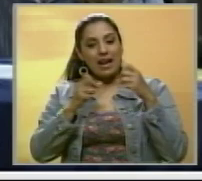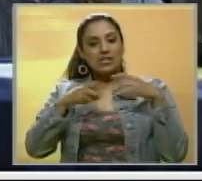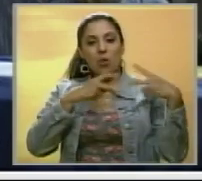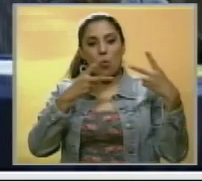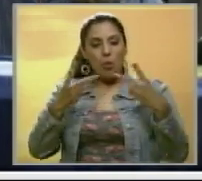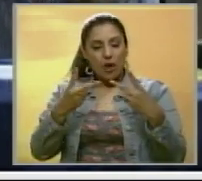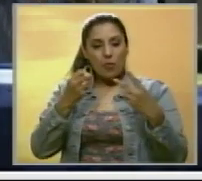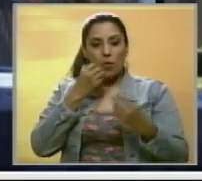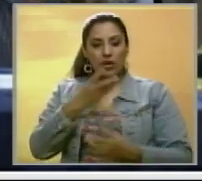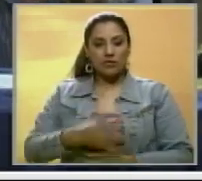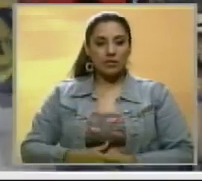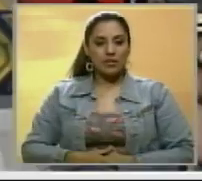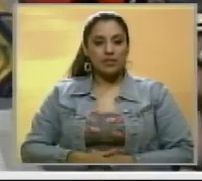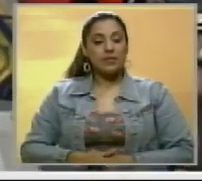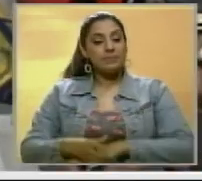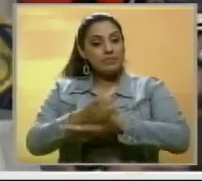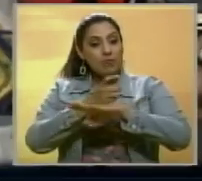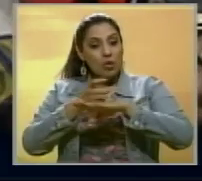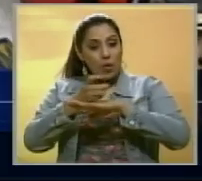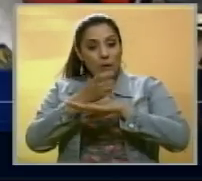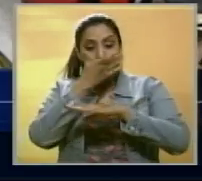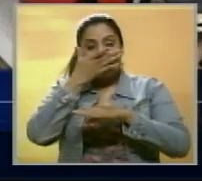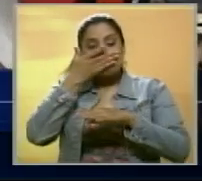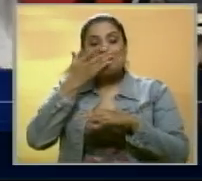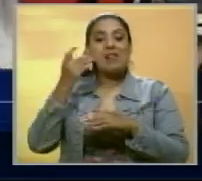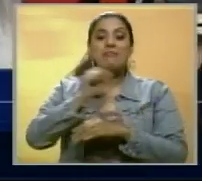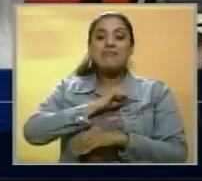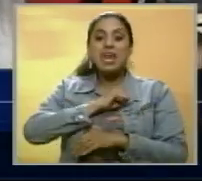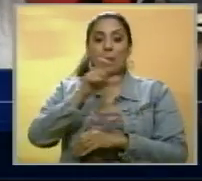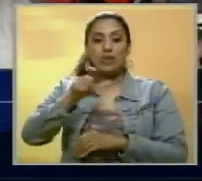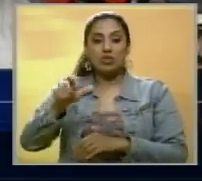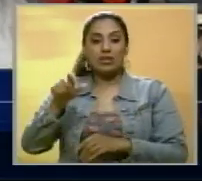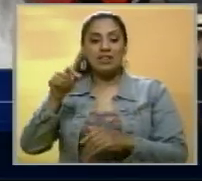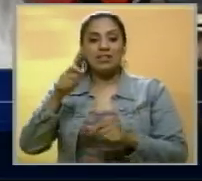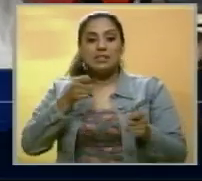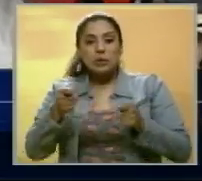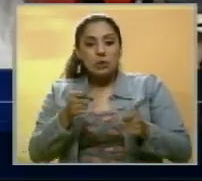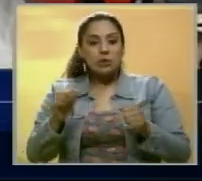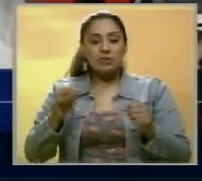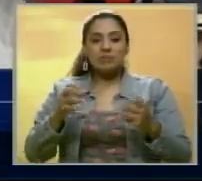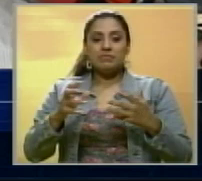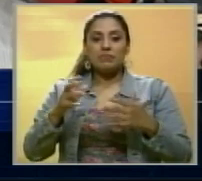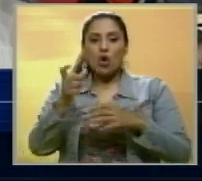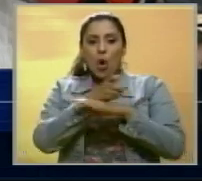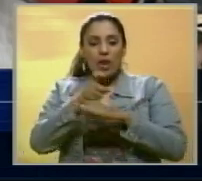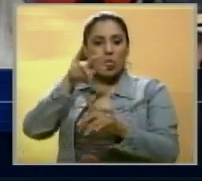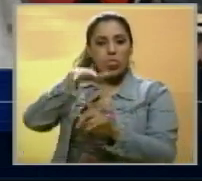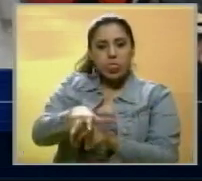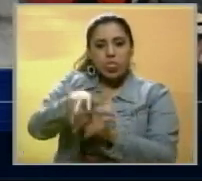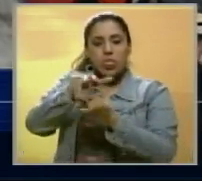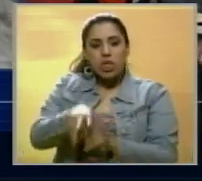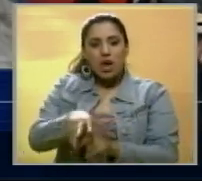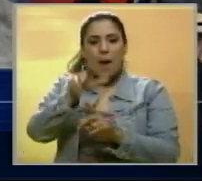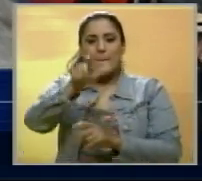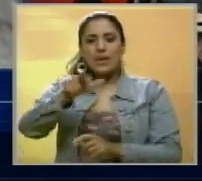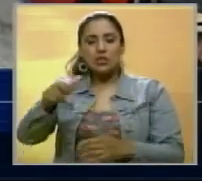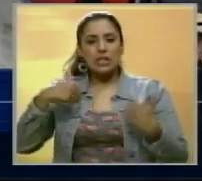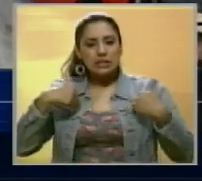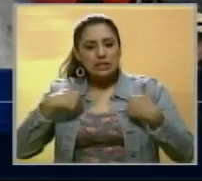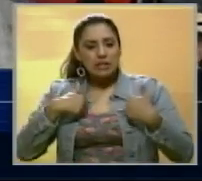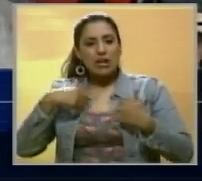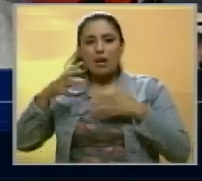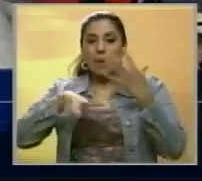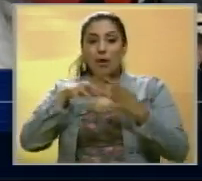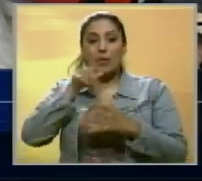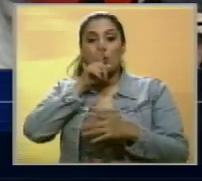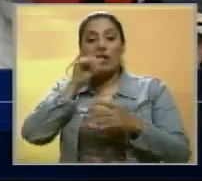esta afirmación. El gobierno le tiene miedo a la gente, ha intentado maneras de cercenar la libertad de expresión en todo lo que ocurre